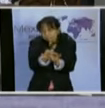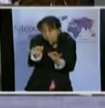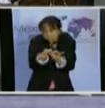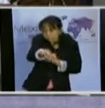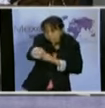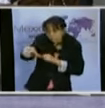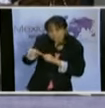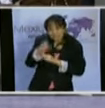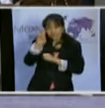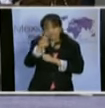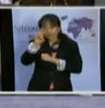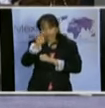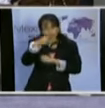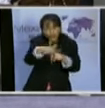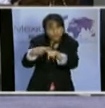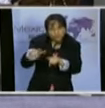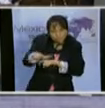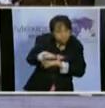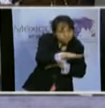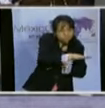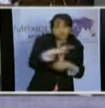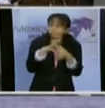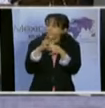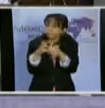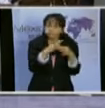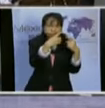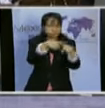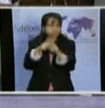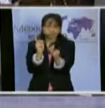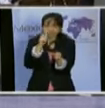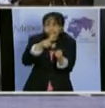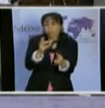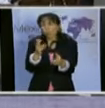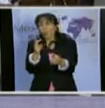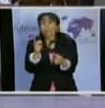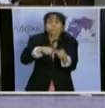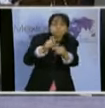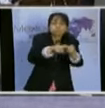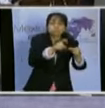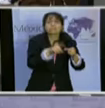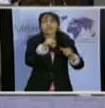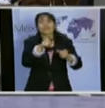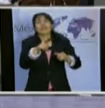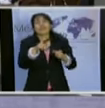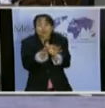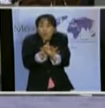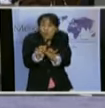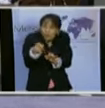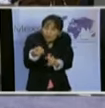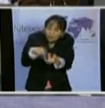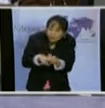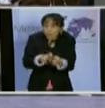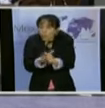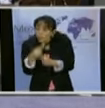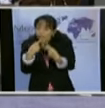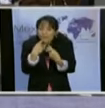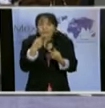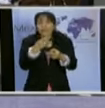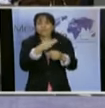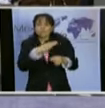que acompañan estos procesos. Se ha incidido desde las políticas locales, municipales, hasta cambios constitucionales,